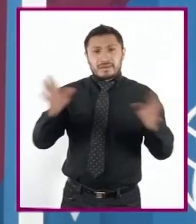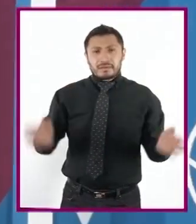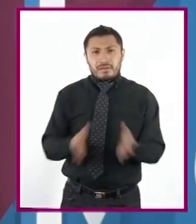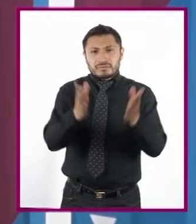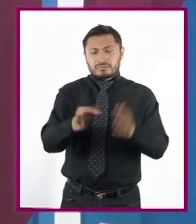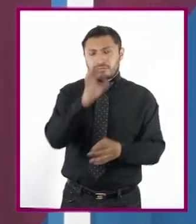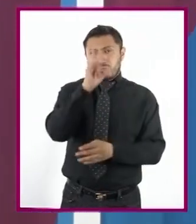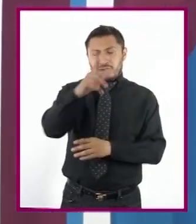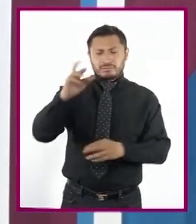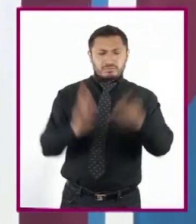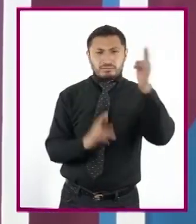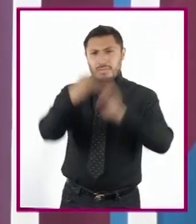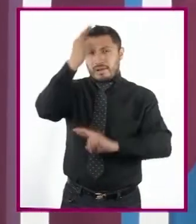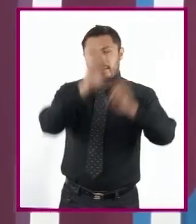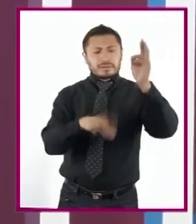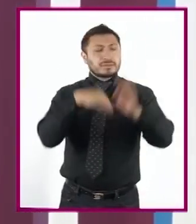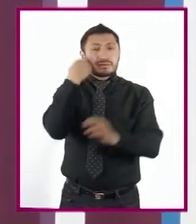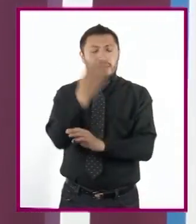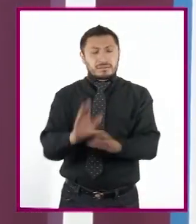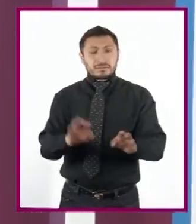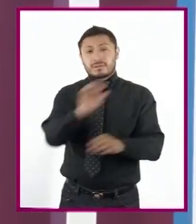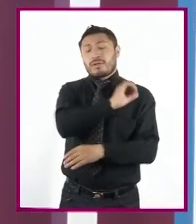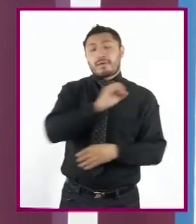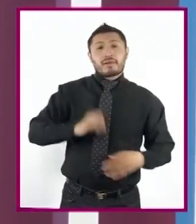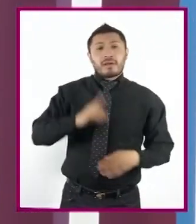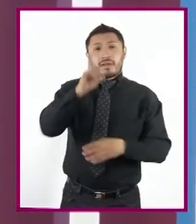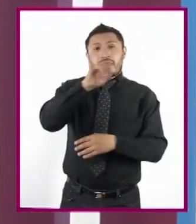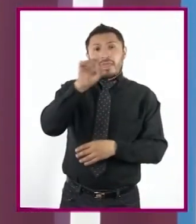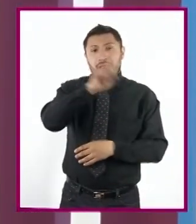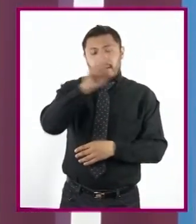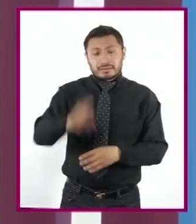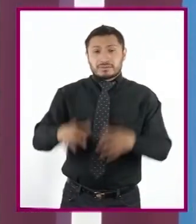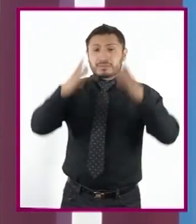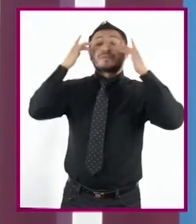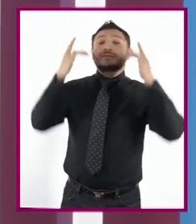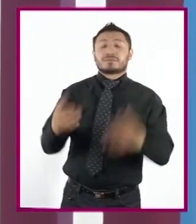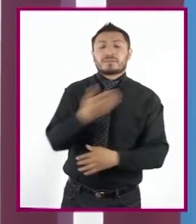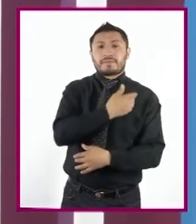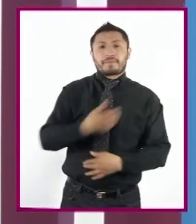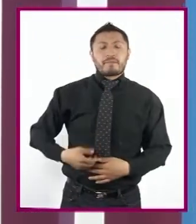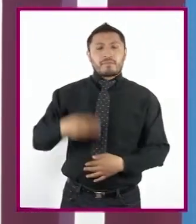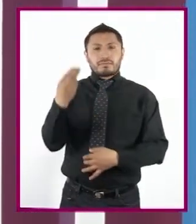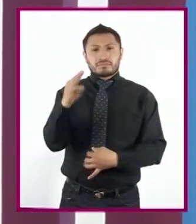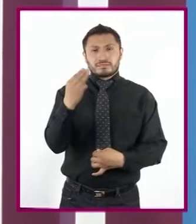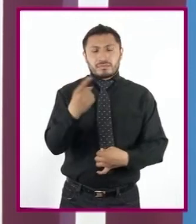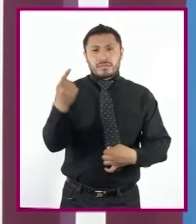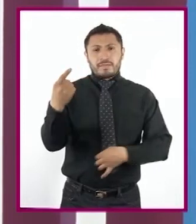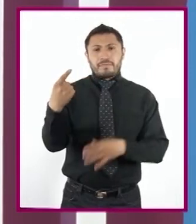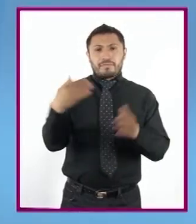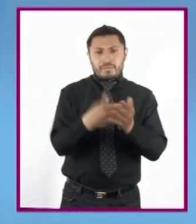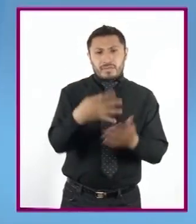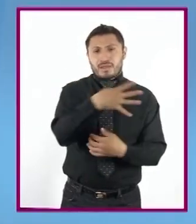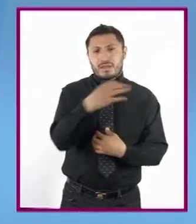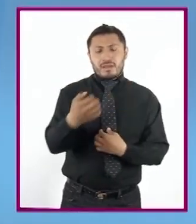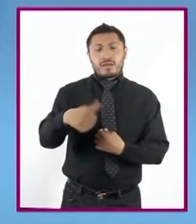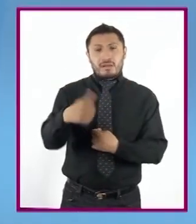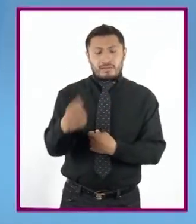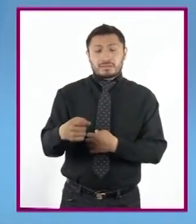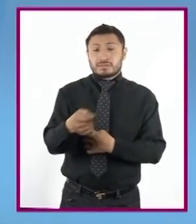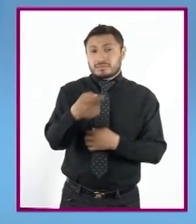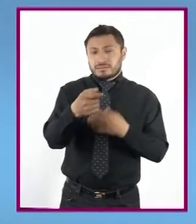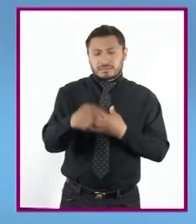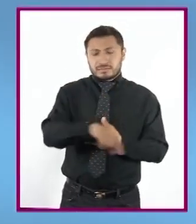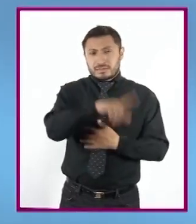espíritu revolucionario, obligaron a Porfirio Díaz a renunciar a la presidencia en mayo de 1911. Poco